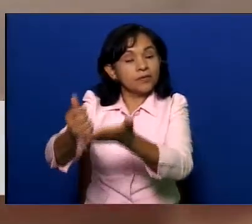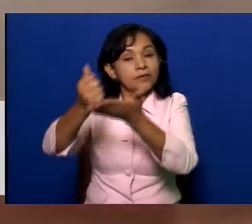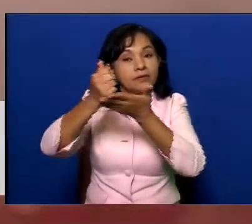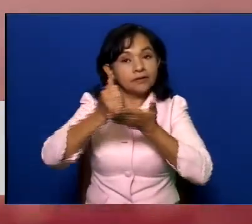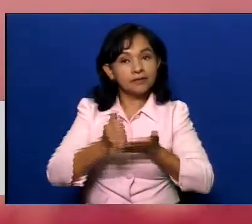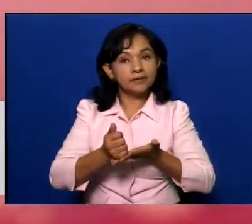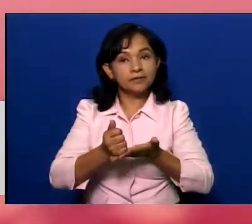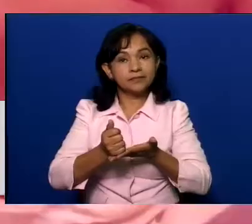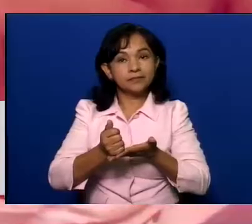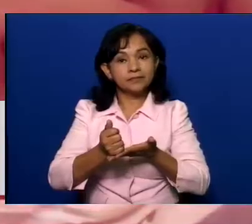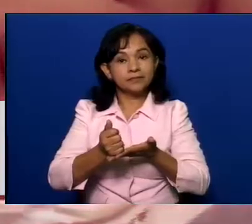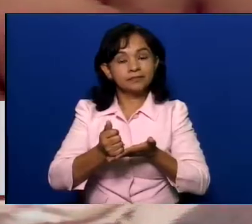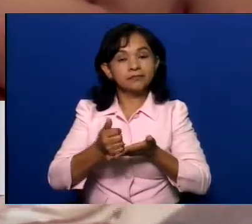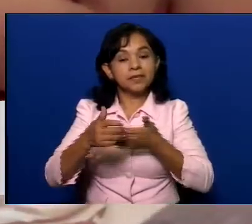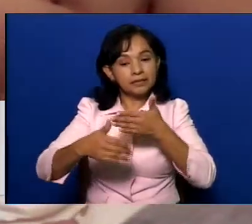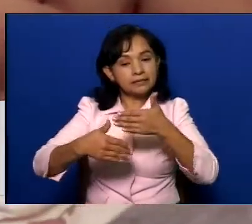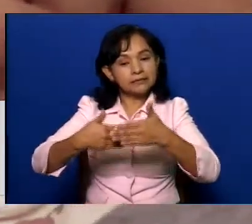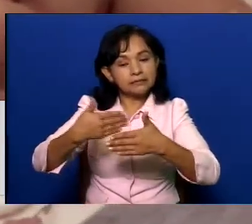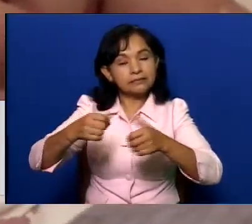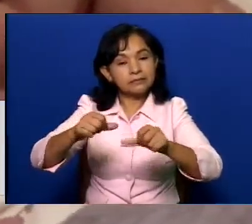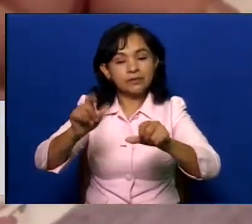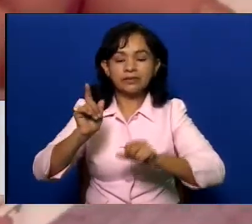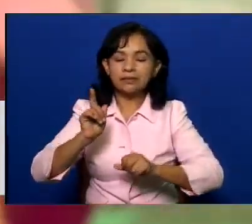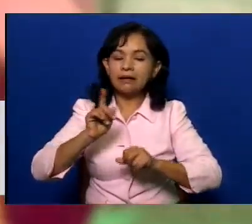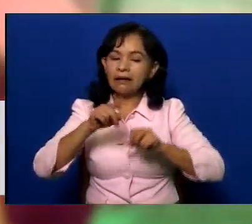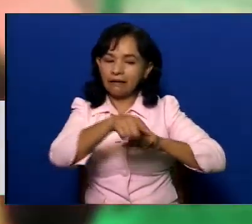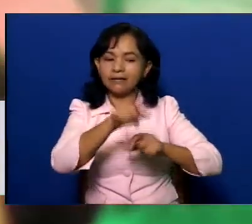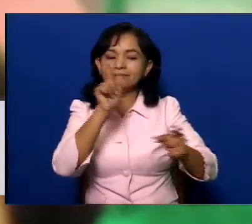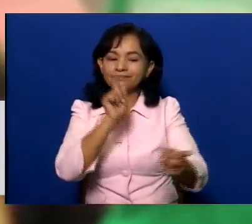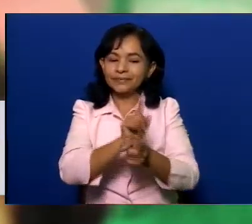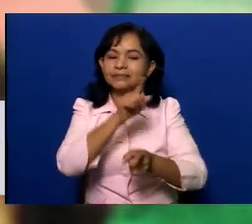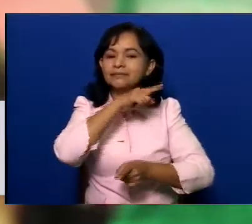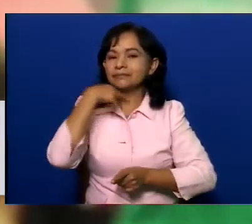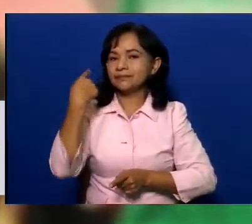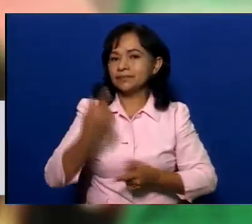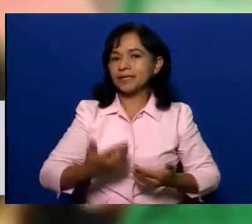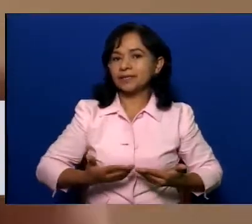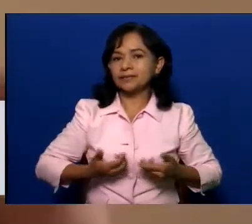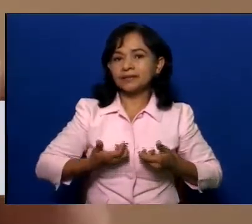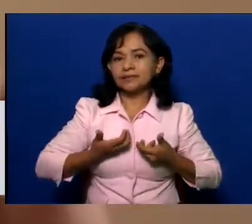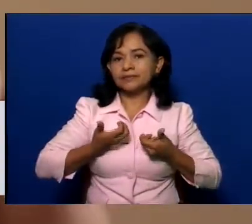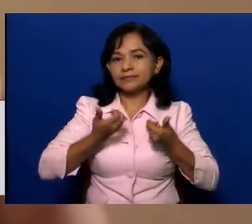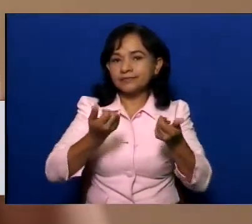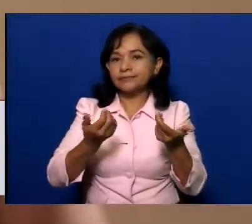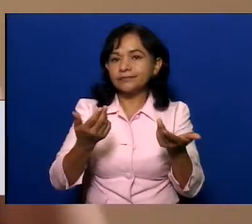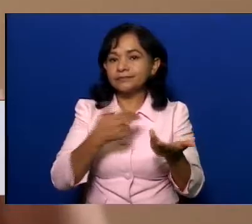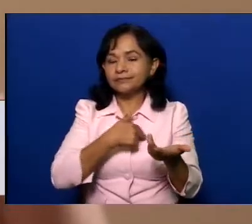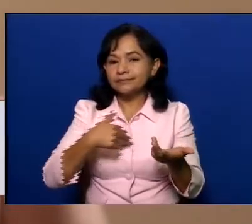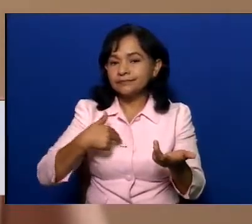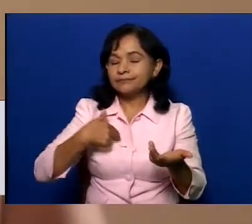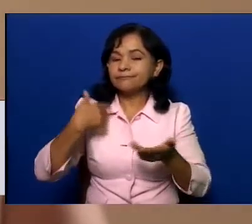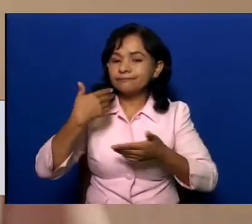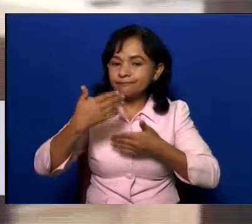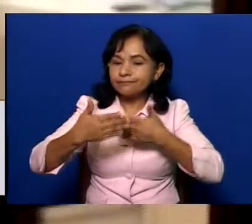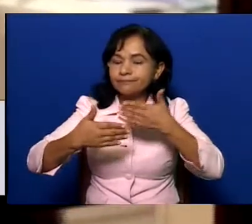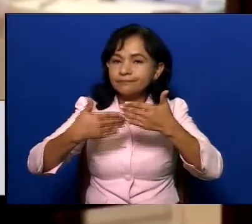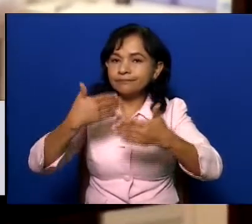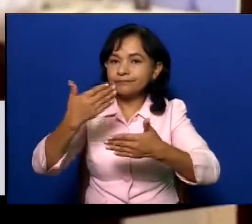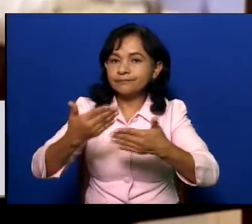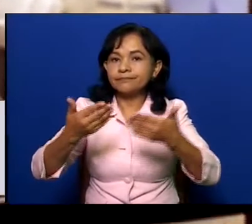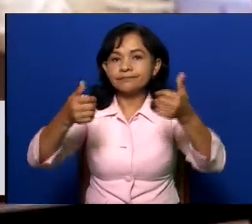Ahora, diputada, también, ¿qué se puede hacer para, de alguna manera, que nosotros